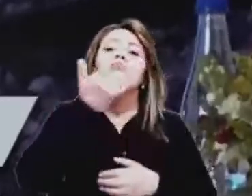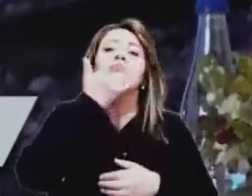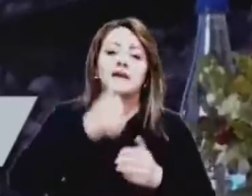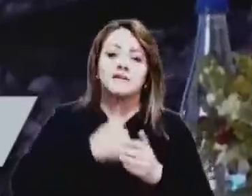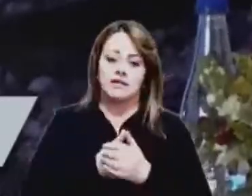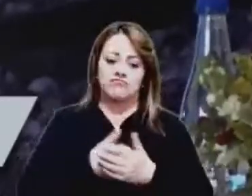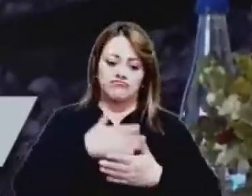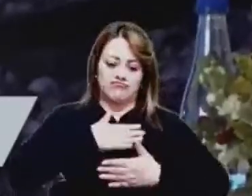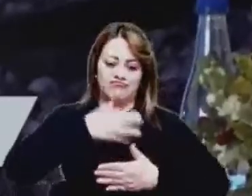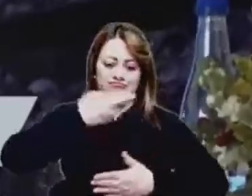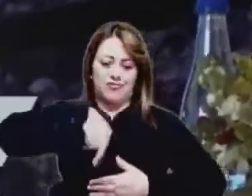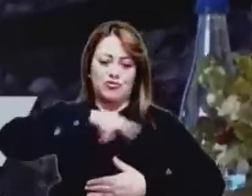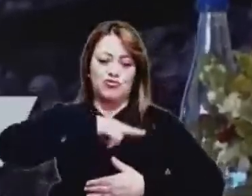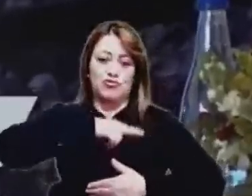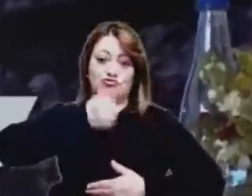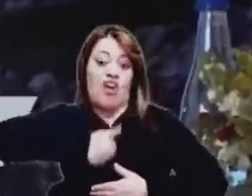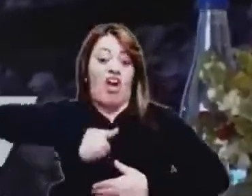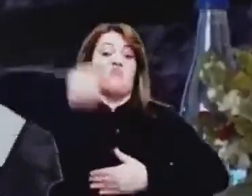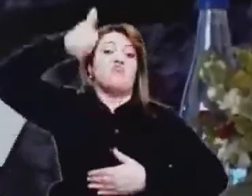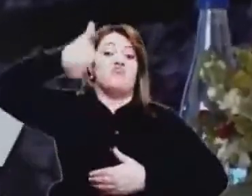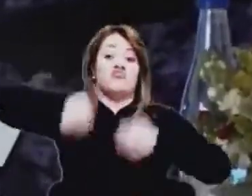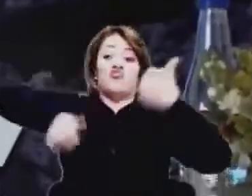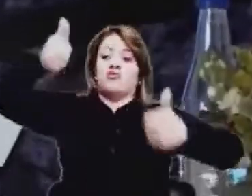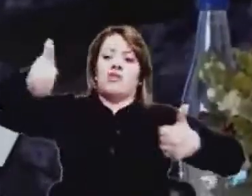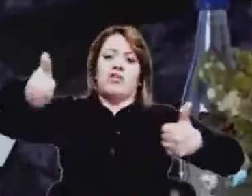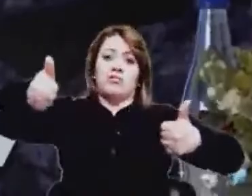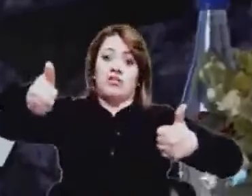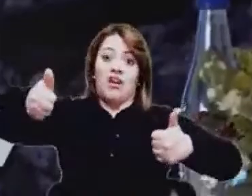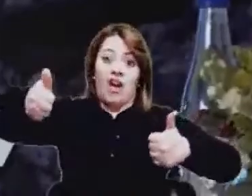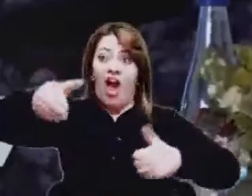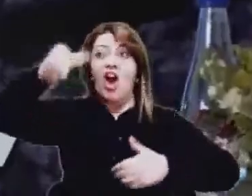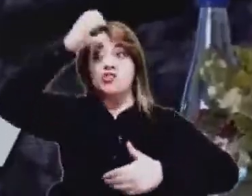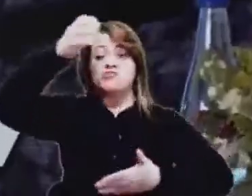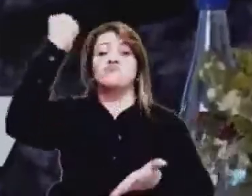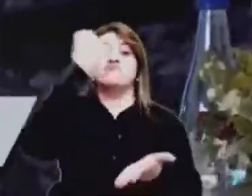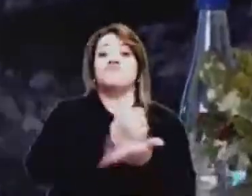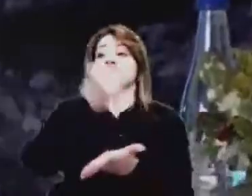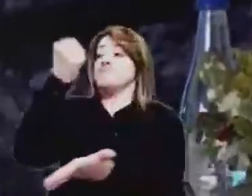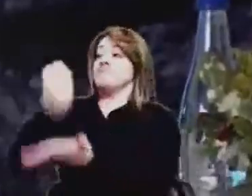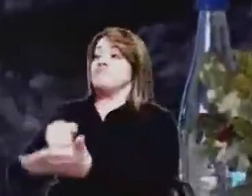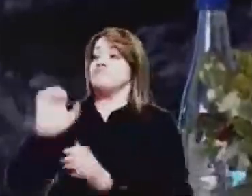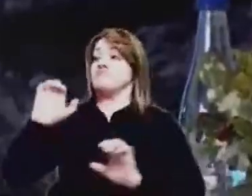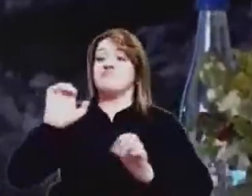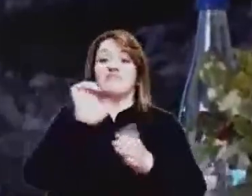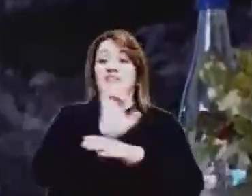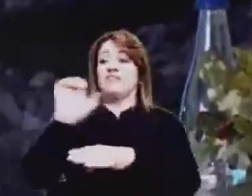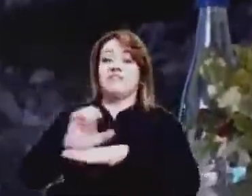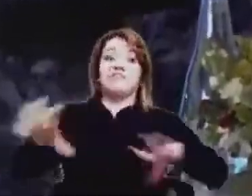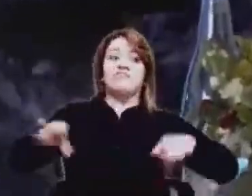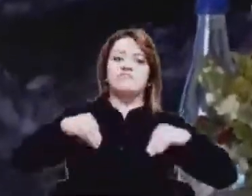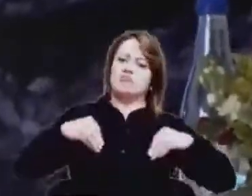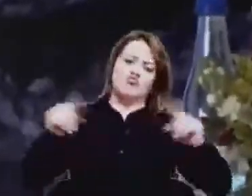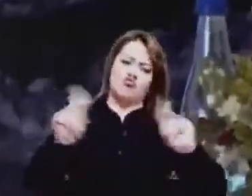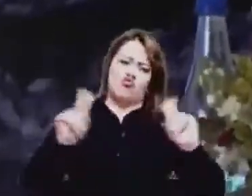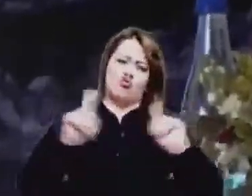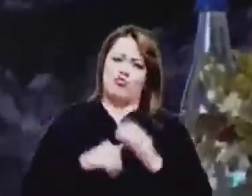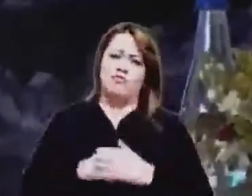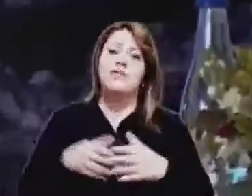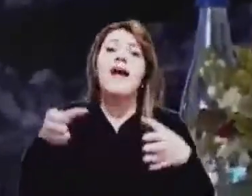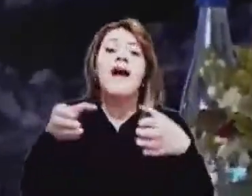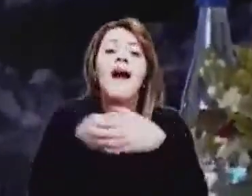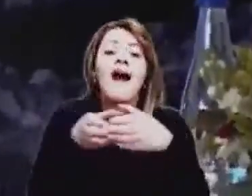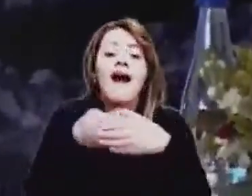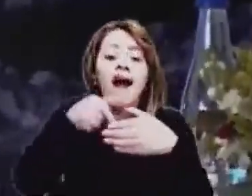para que el concepto se vuelva obligatorio digamos cuál ha sido la experiencia la agencia ha hecho una labor antes de